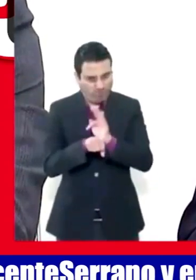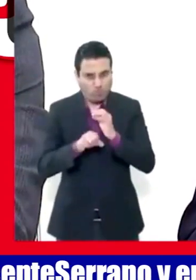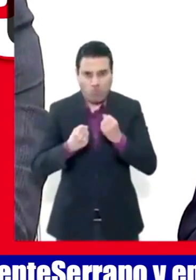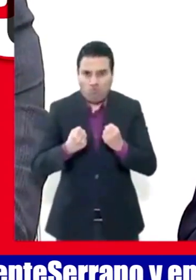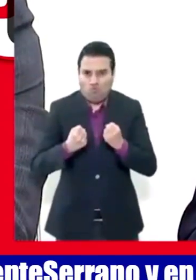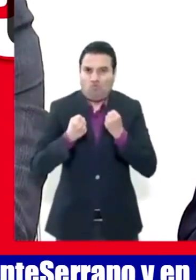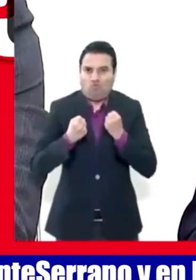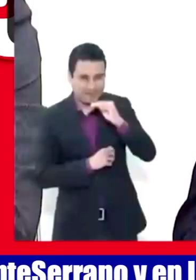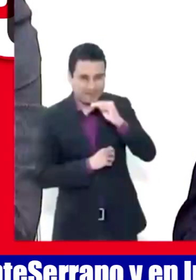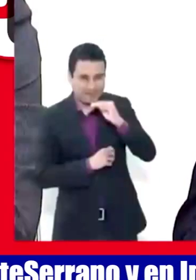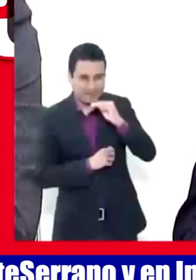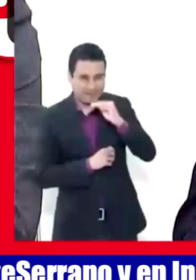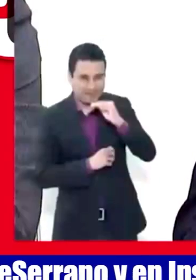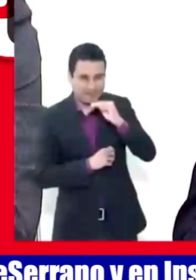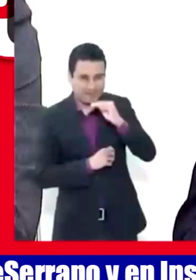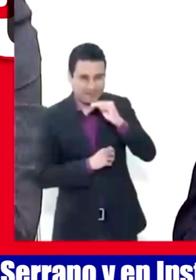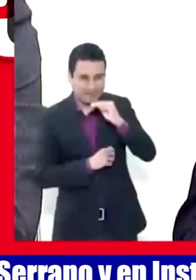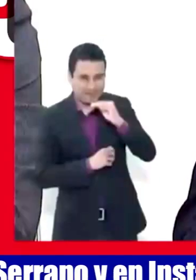las instituciones electorales